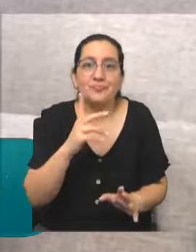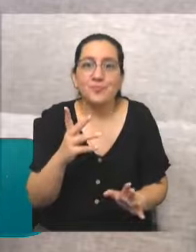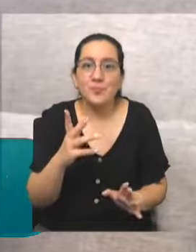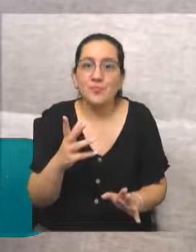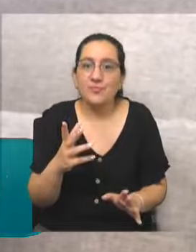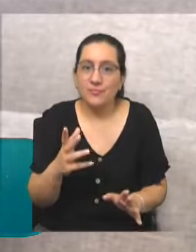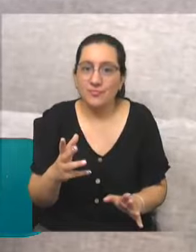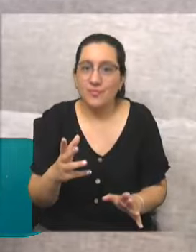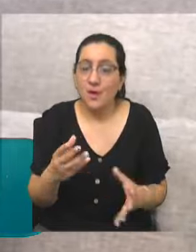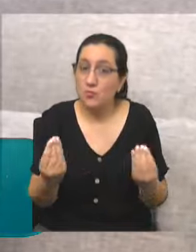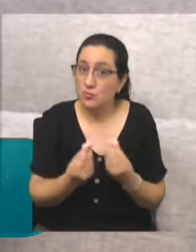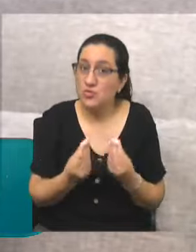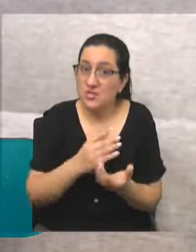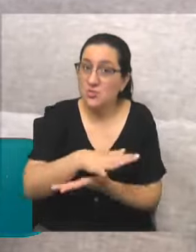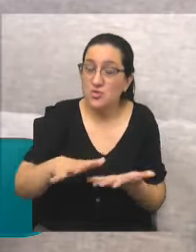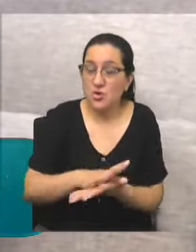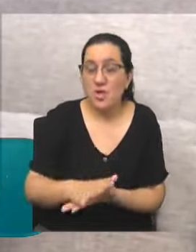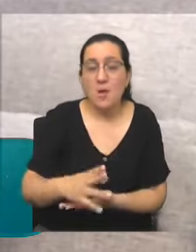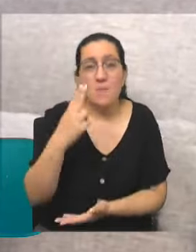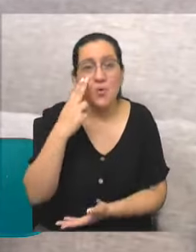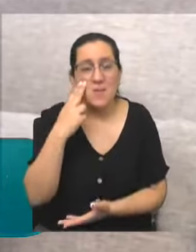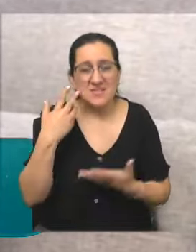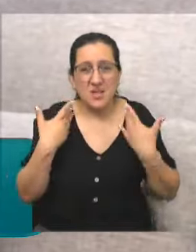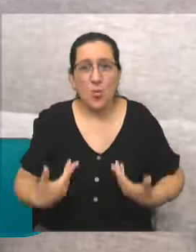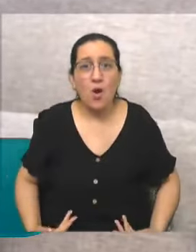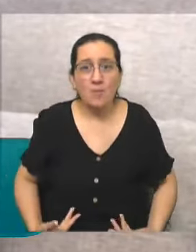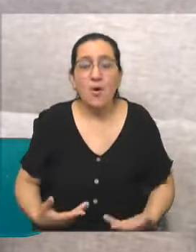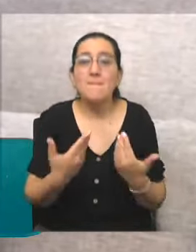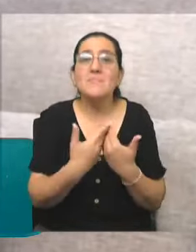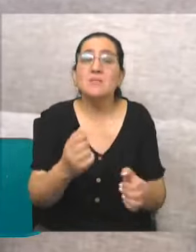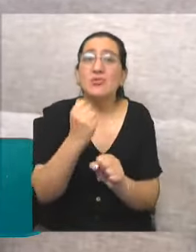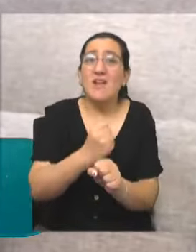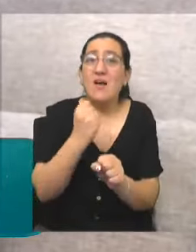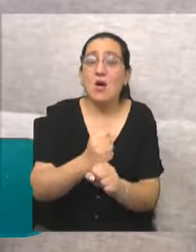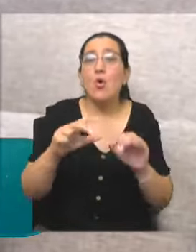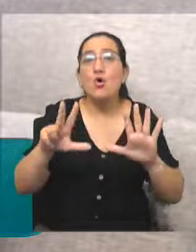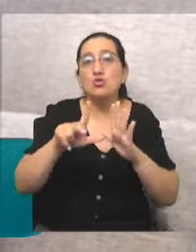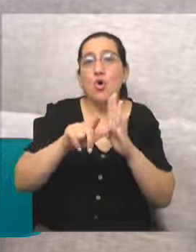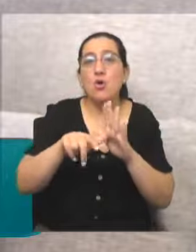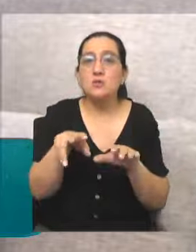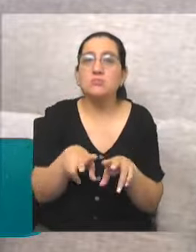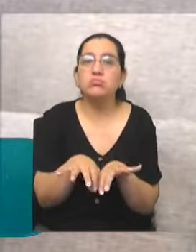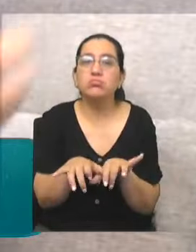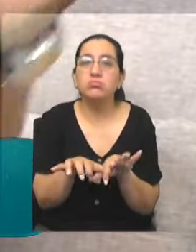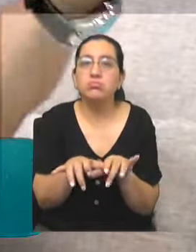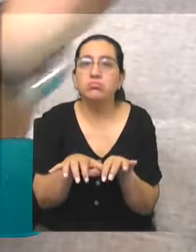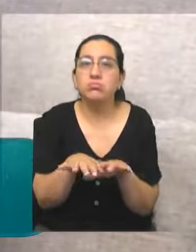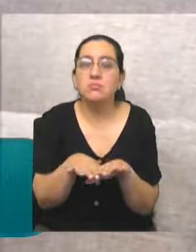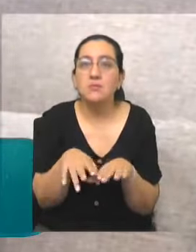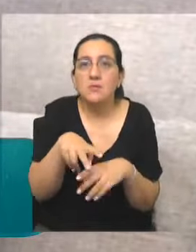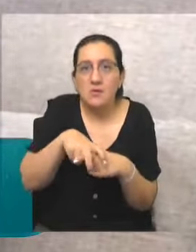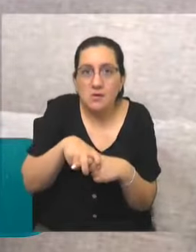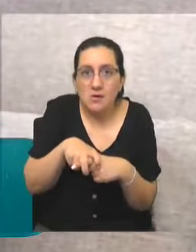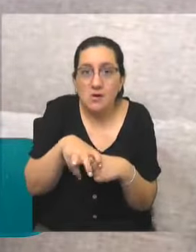es muchas causas de patología y disfunciones empiezan por acá, empiezan por la parte laboral. Si nos ponemos a pensar la cantidad de horas que estamos sentados atrás de